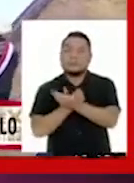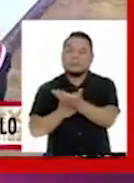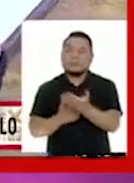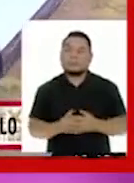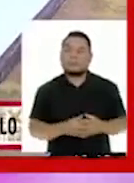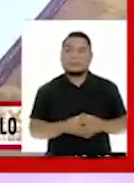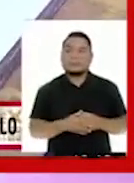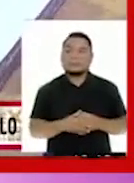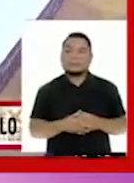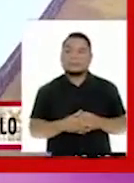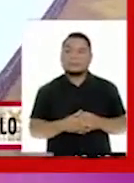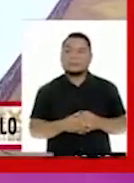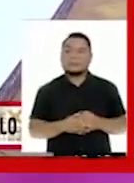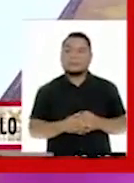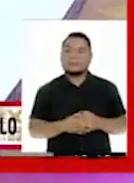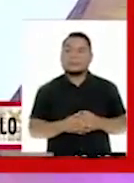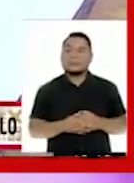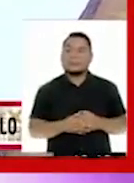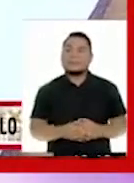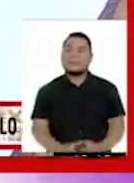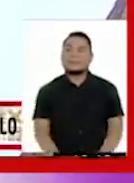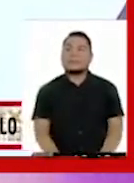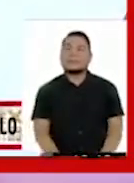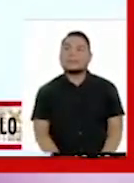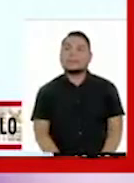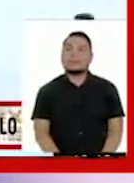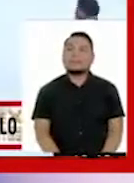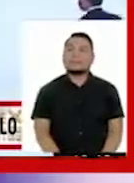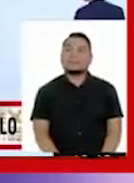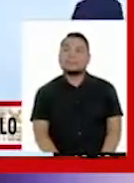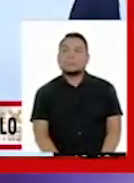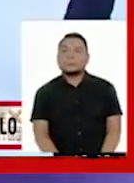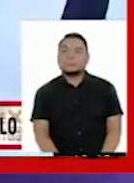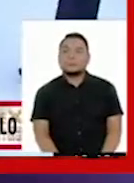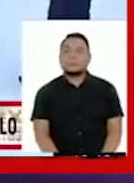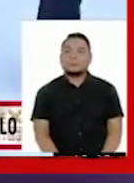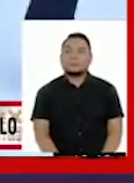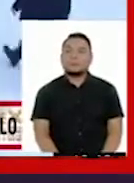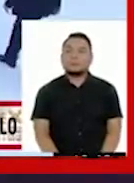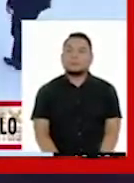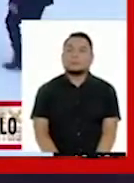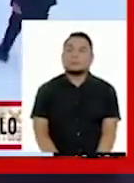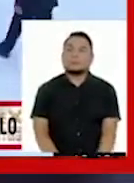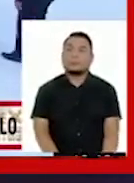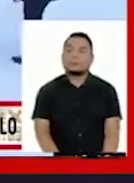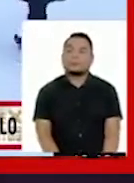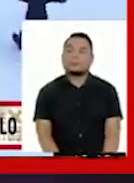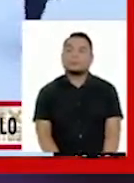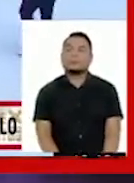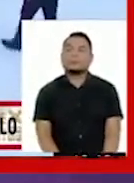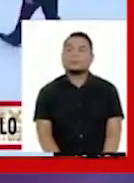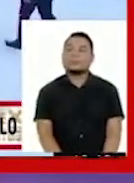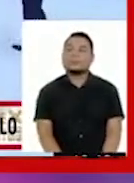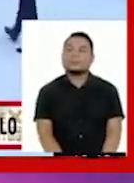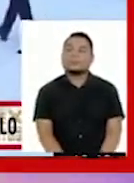está alineado hacia la segunda independencia. Luego tenemos un tercer gesto, que es quizá el más decisivo